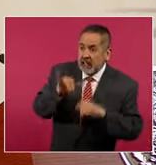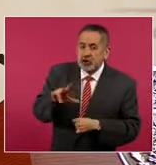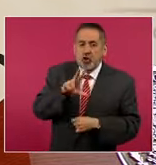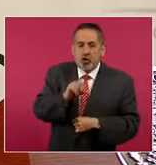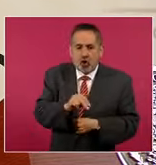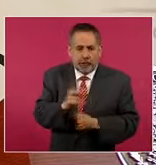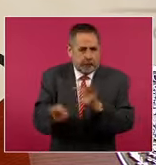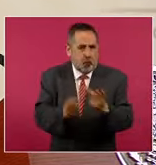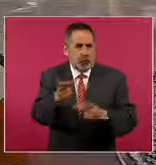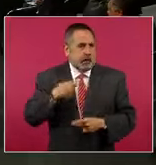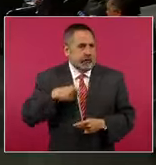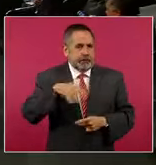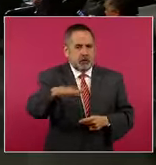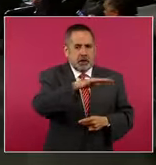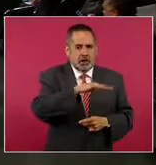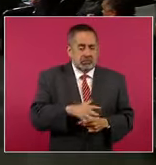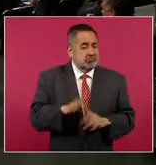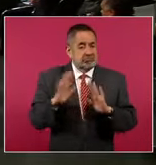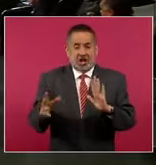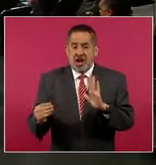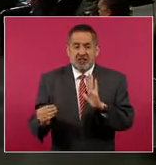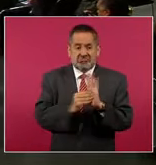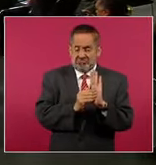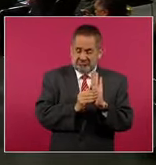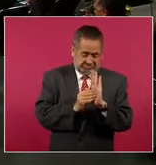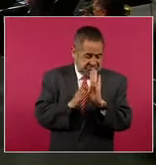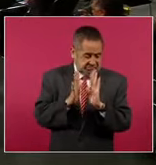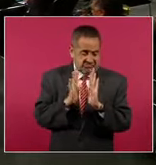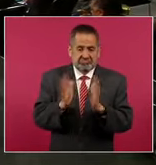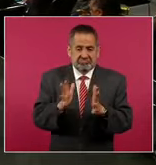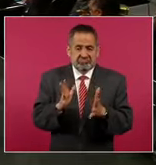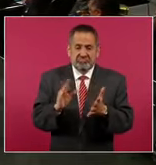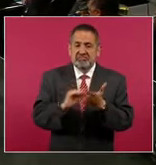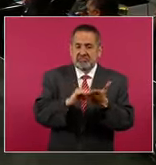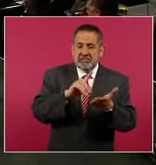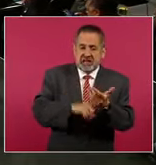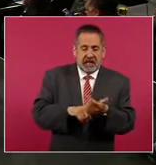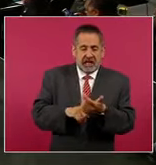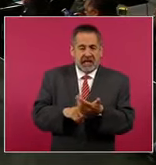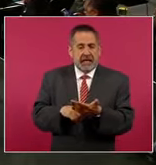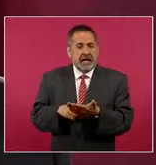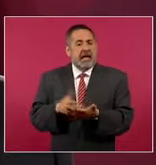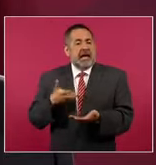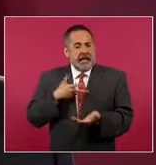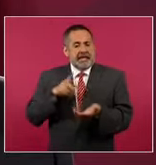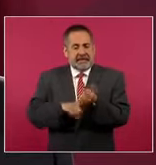que ya se llevó a cabo, ya está el precedente,